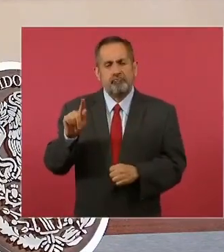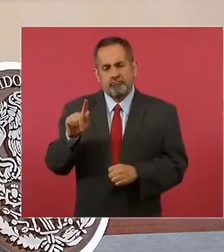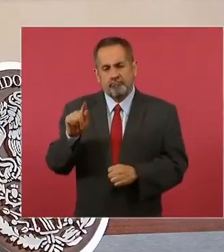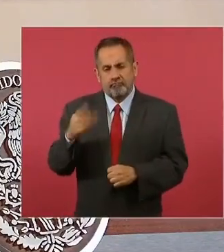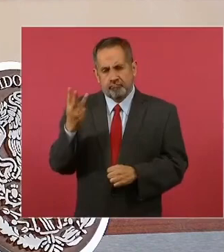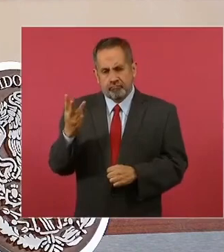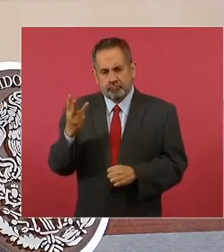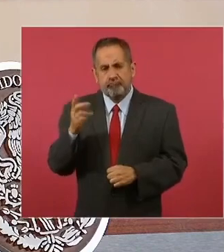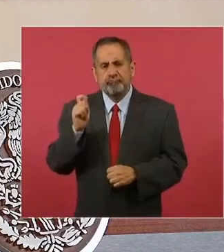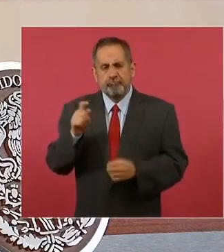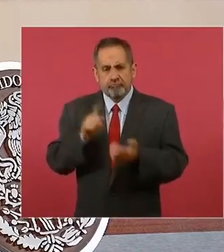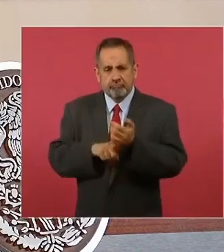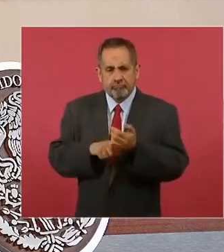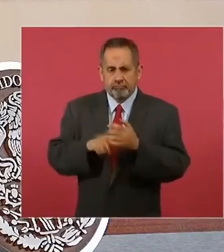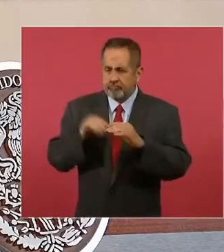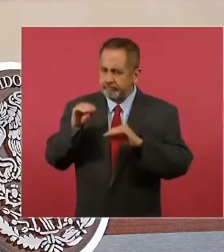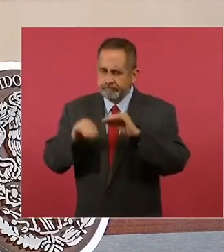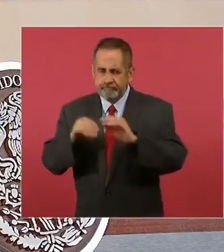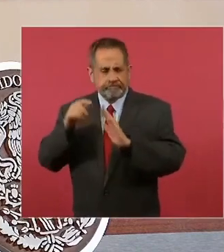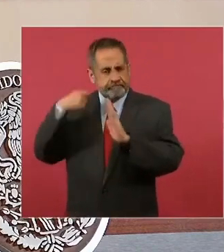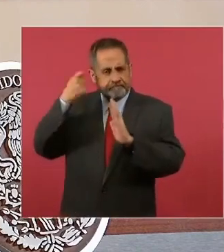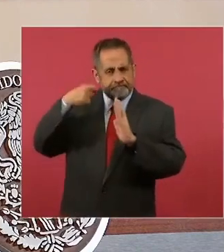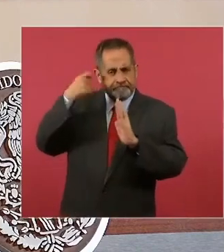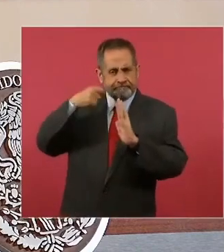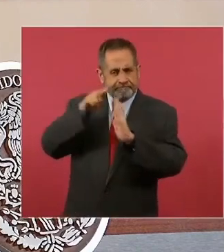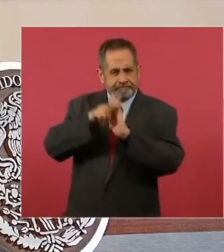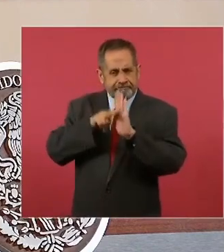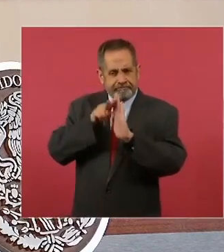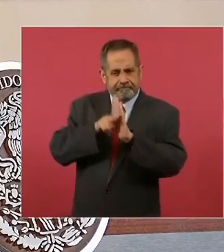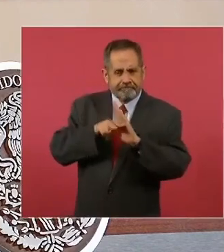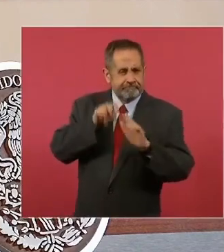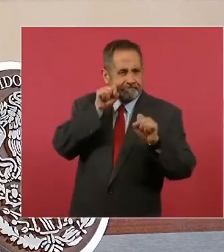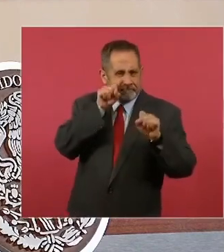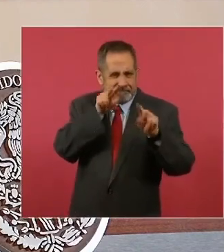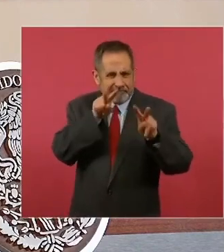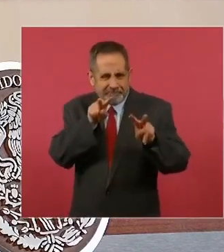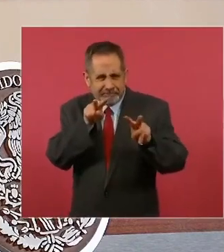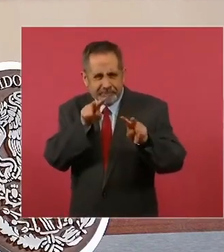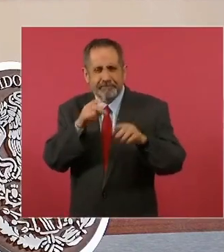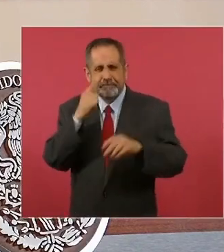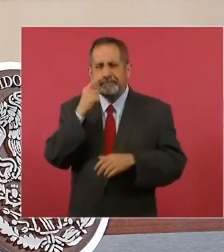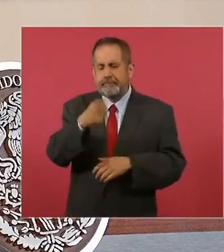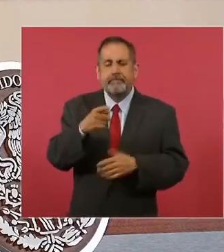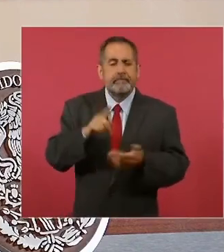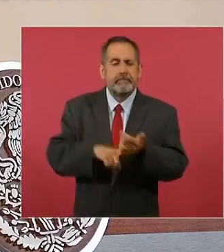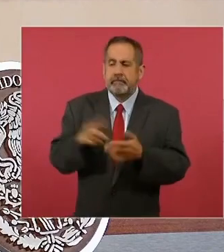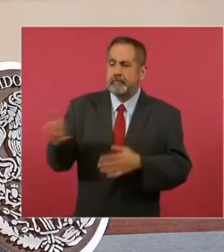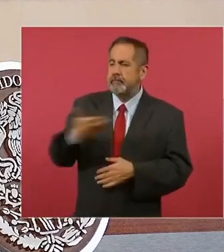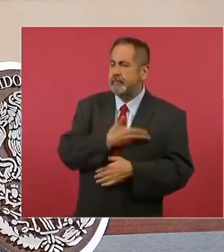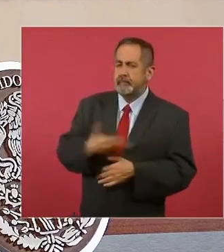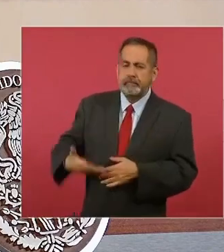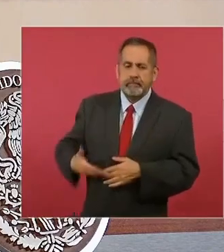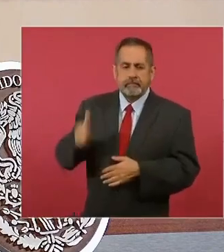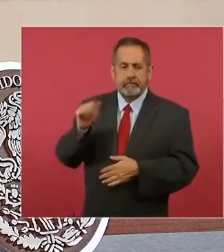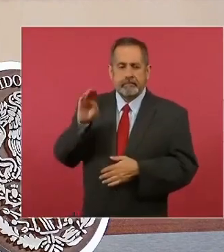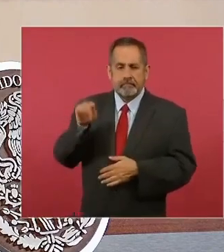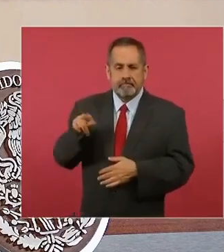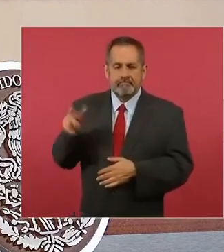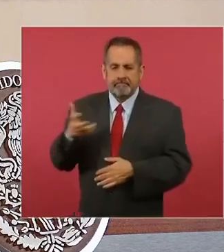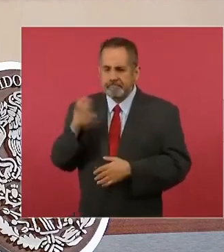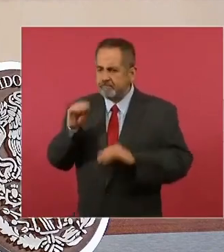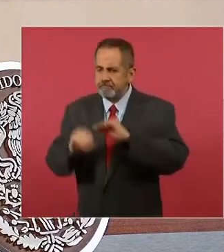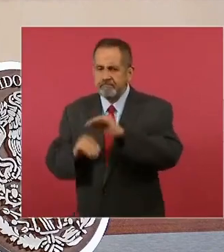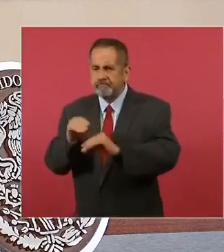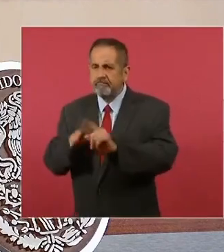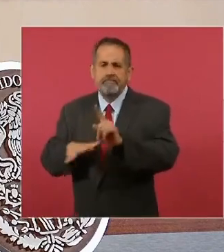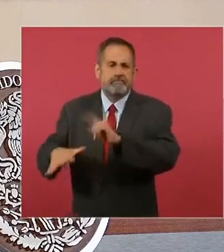se preparó un pequeño video donde da cuenta de lo que nuestro presidente, licenciado Andrés Manuel López Obrador, ha hecho por